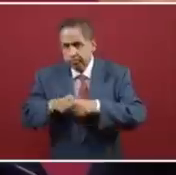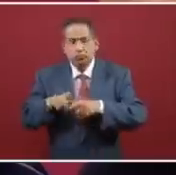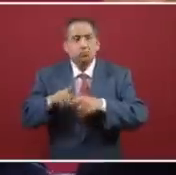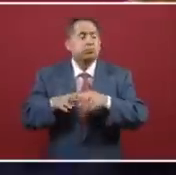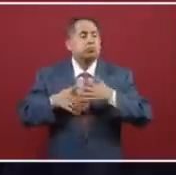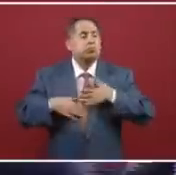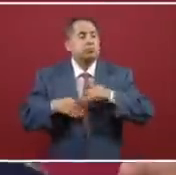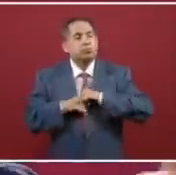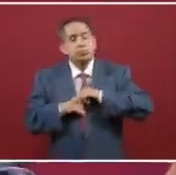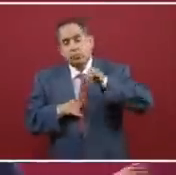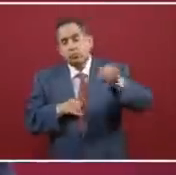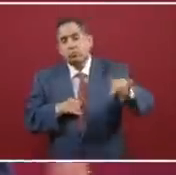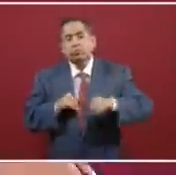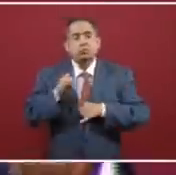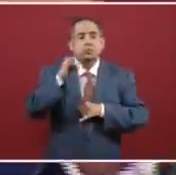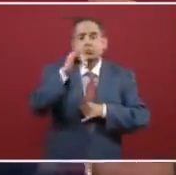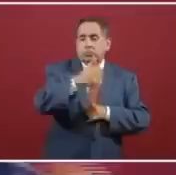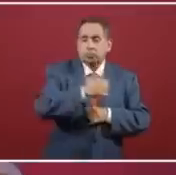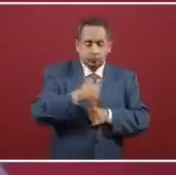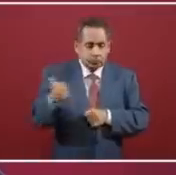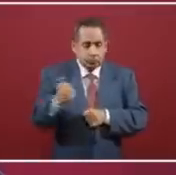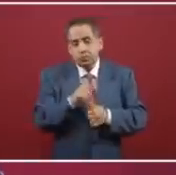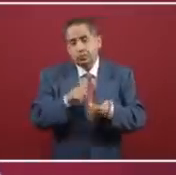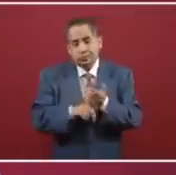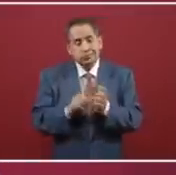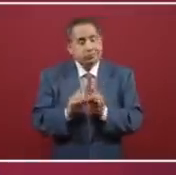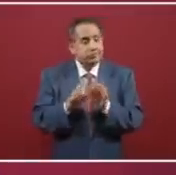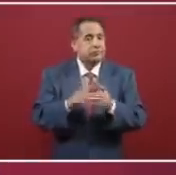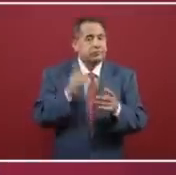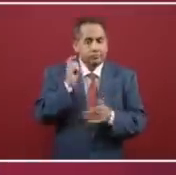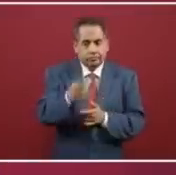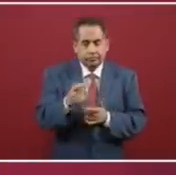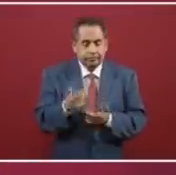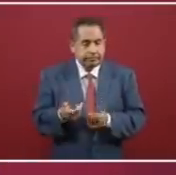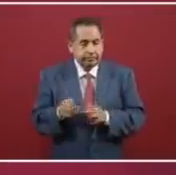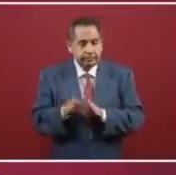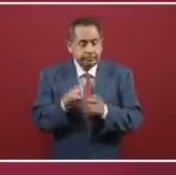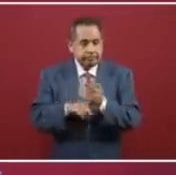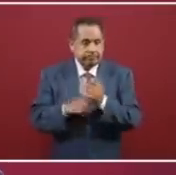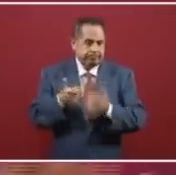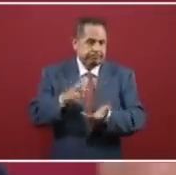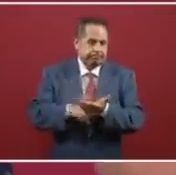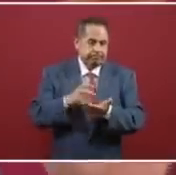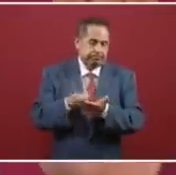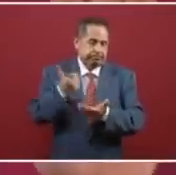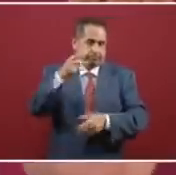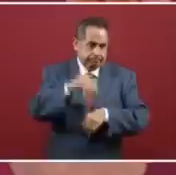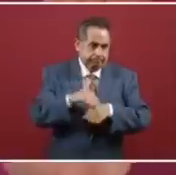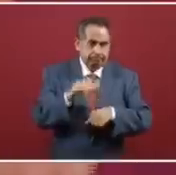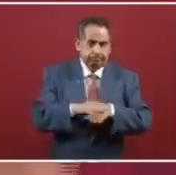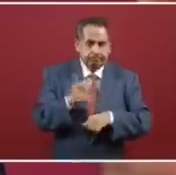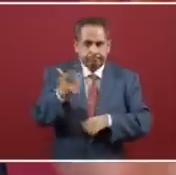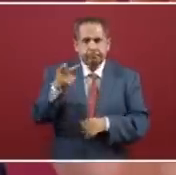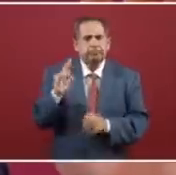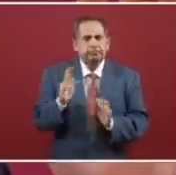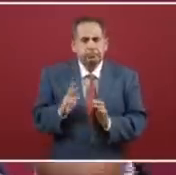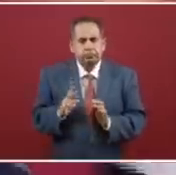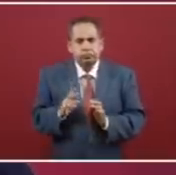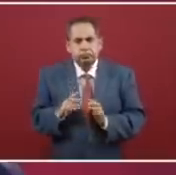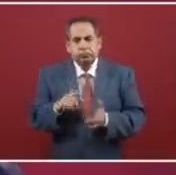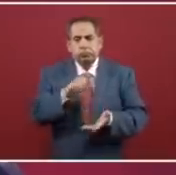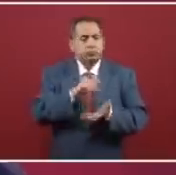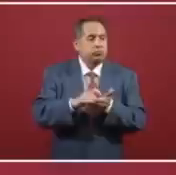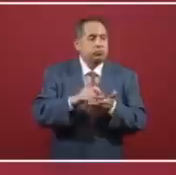distancias a los centros de abasto también influyen significativamente en el precio pero de todos modos el que